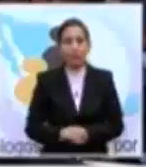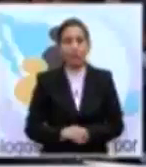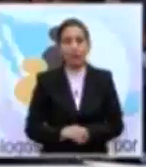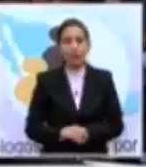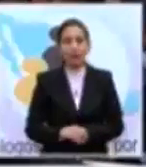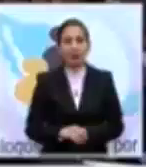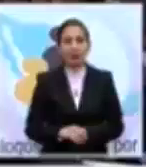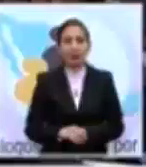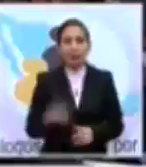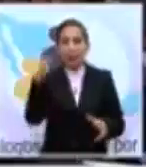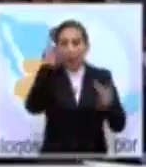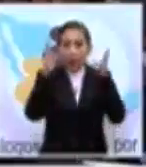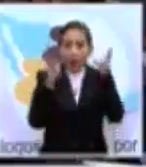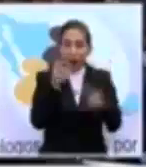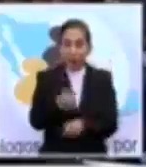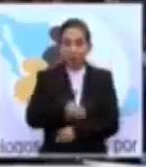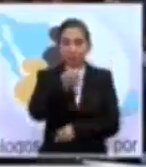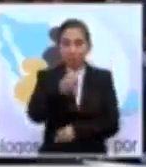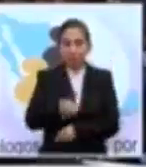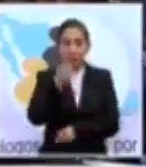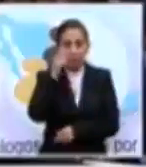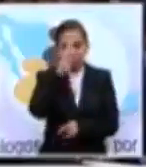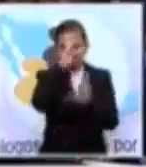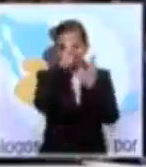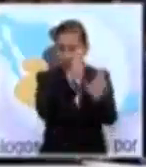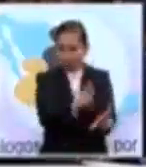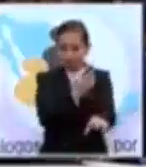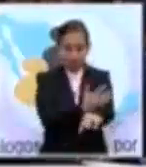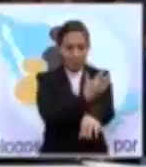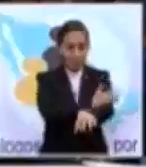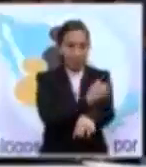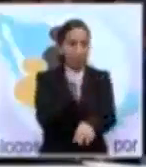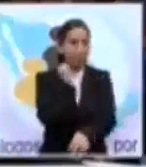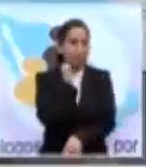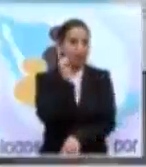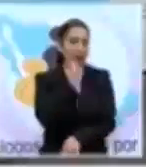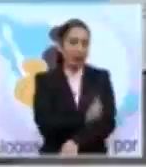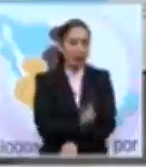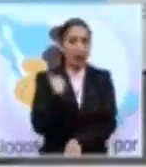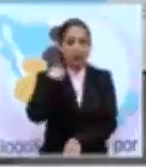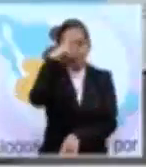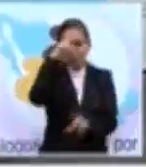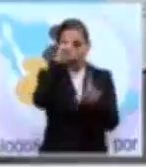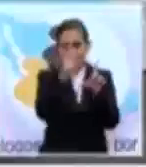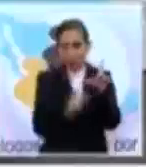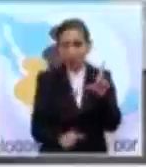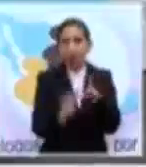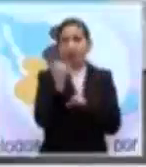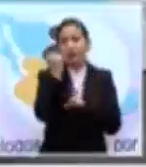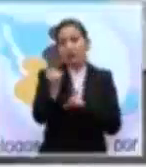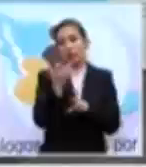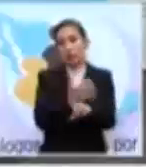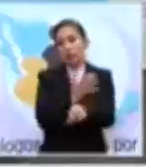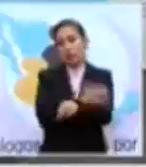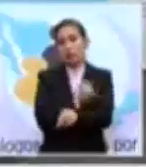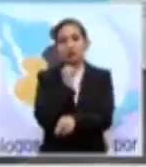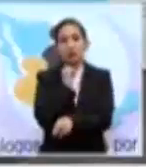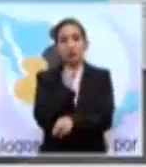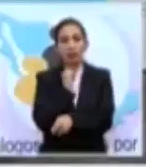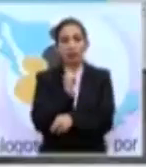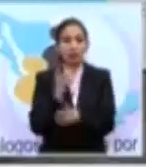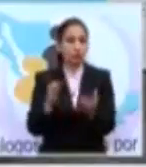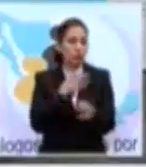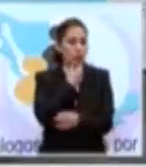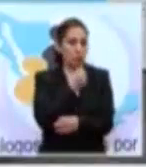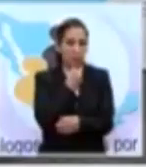Saludo con mucho respeto y aprecio a mis compañeras senadoras de la República y a mis compañeros senadores de la República de diversos